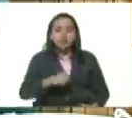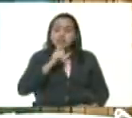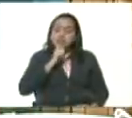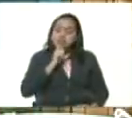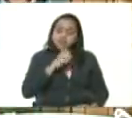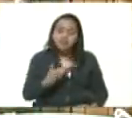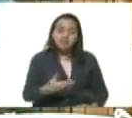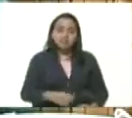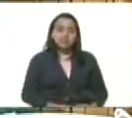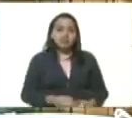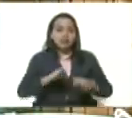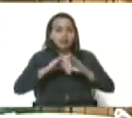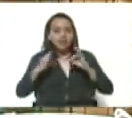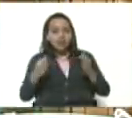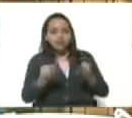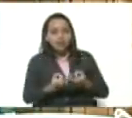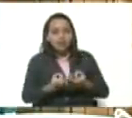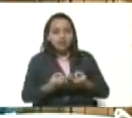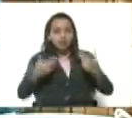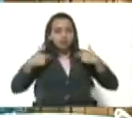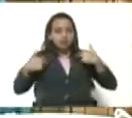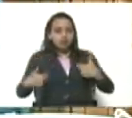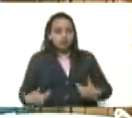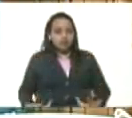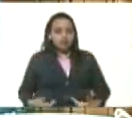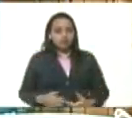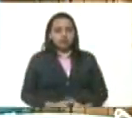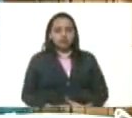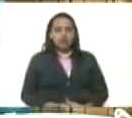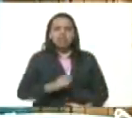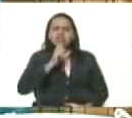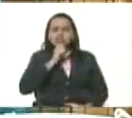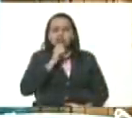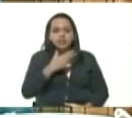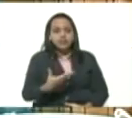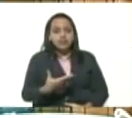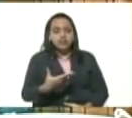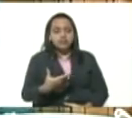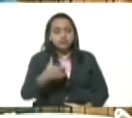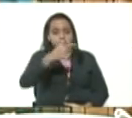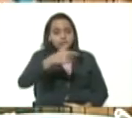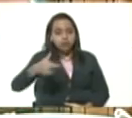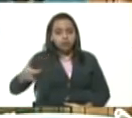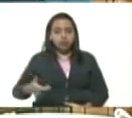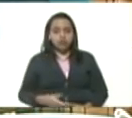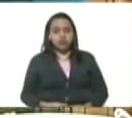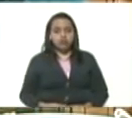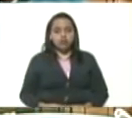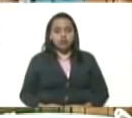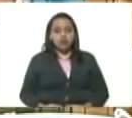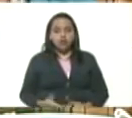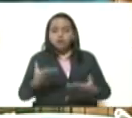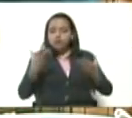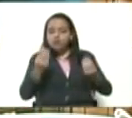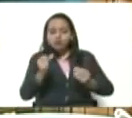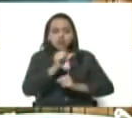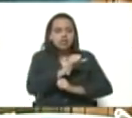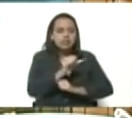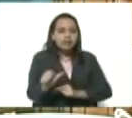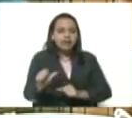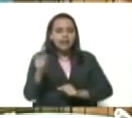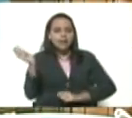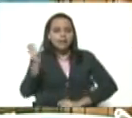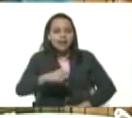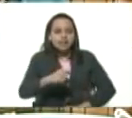difícil. Para la familia, para el ser humano, difícil para el ser humano pasar tantas semanas,